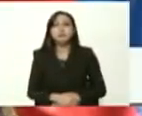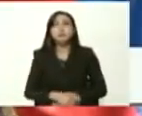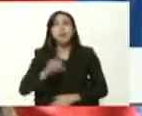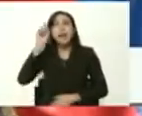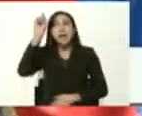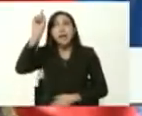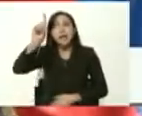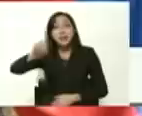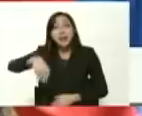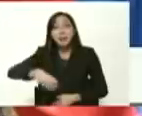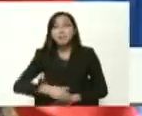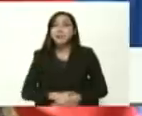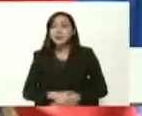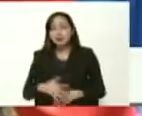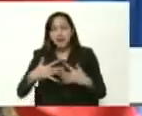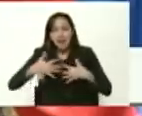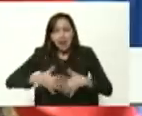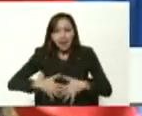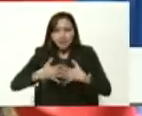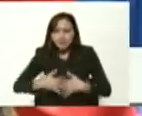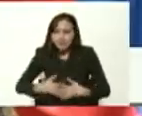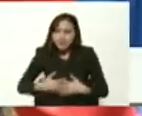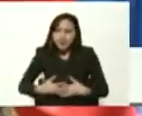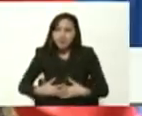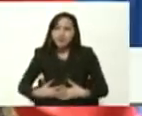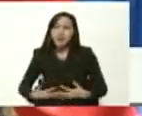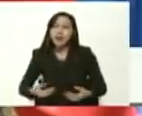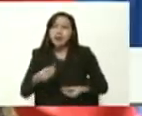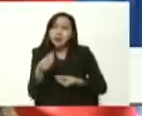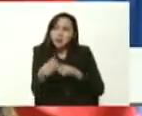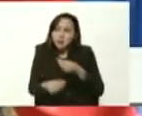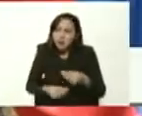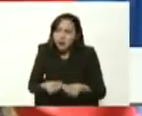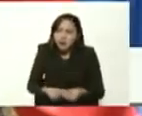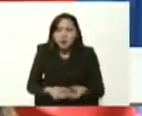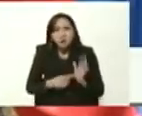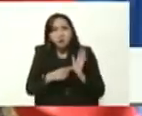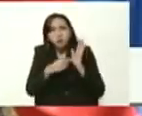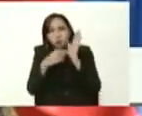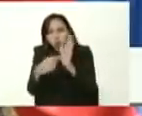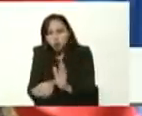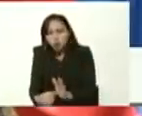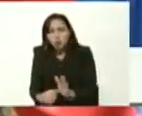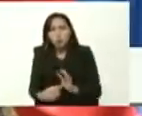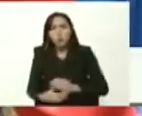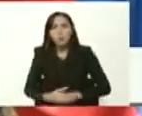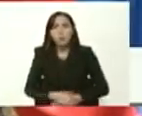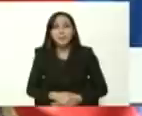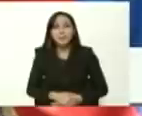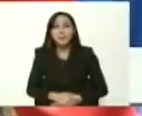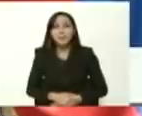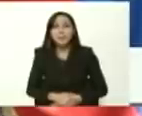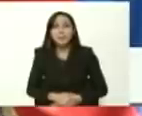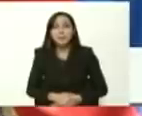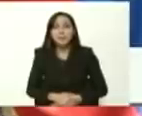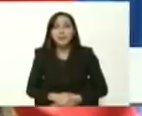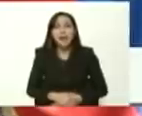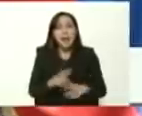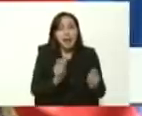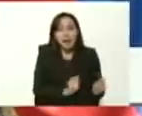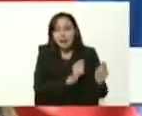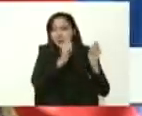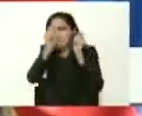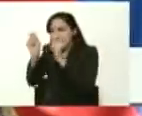También la empresa La Fonda de El Enmar, compañía anónima, quien fue traspasada a la